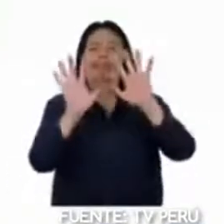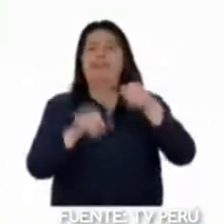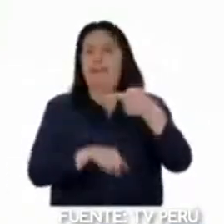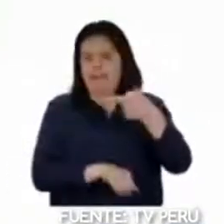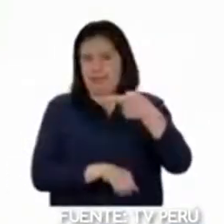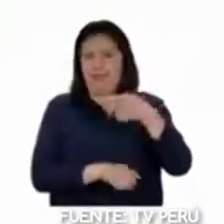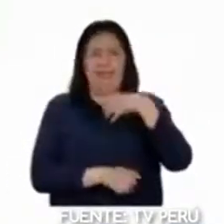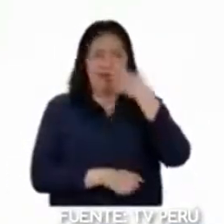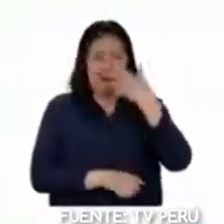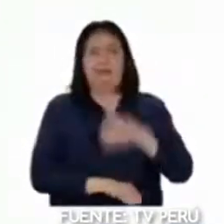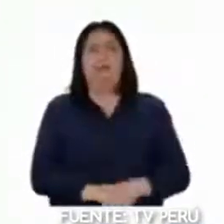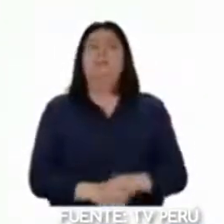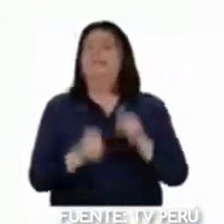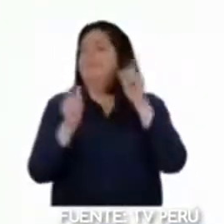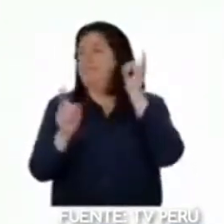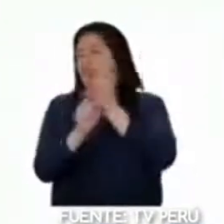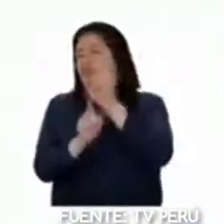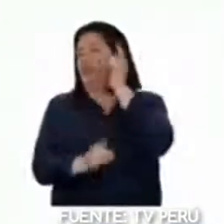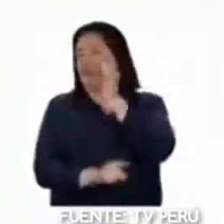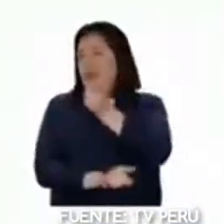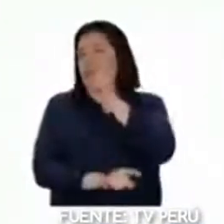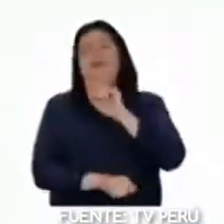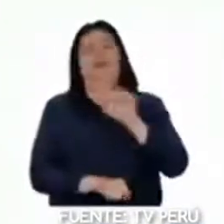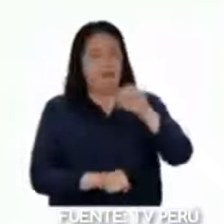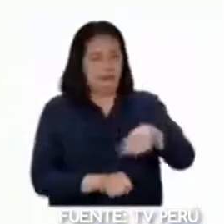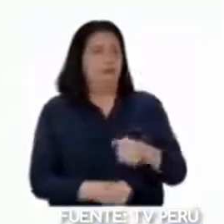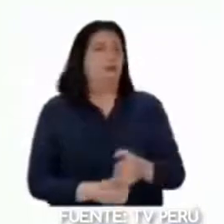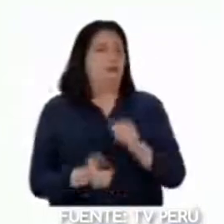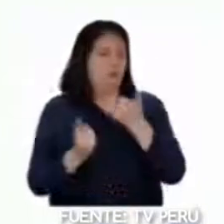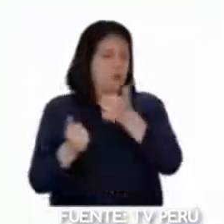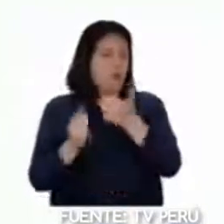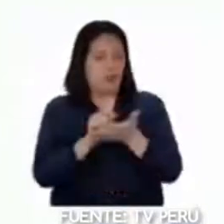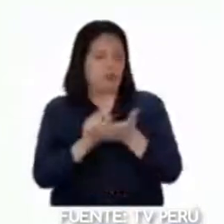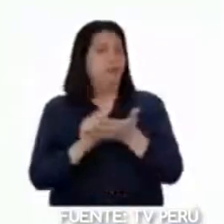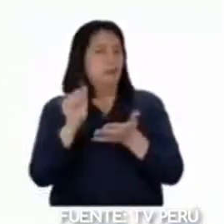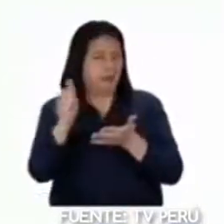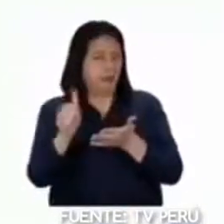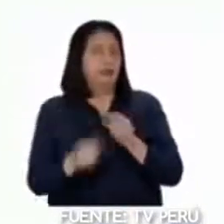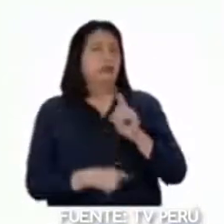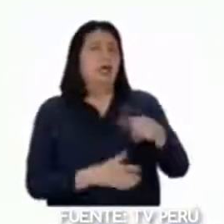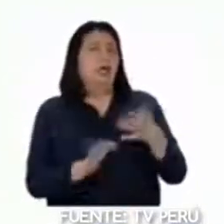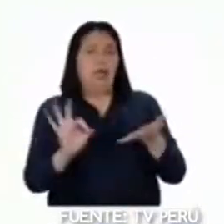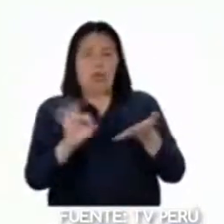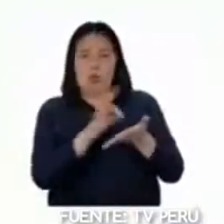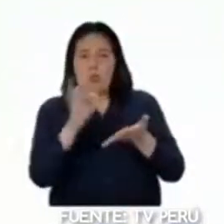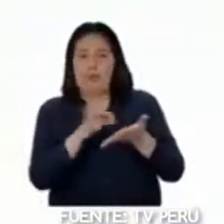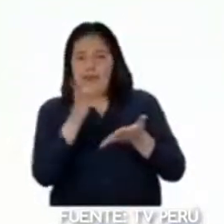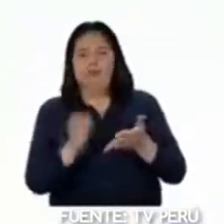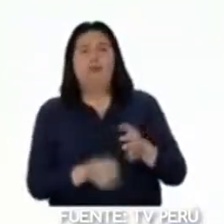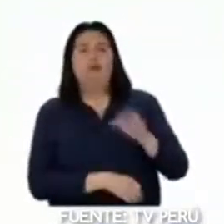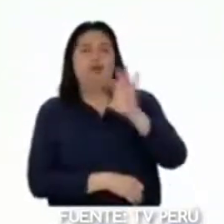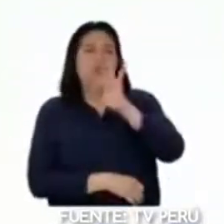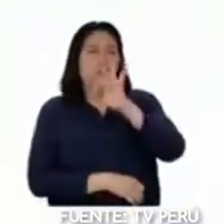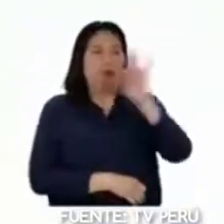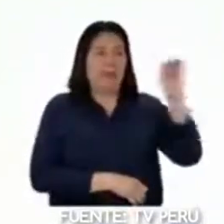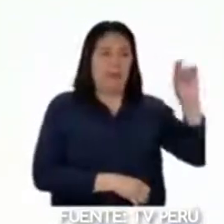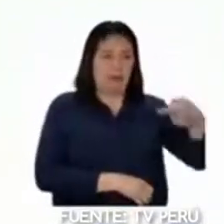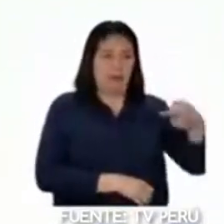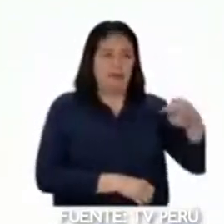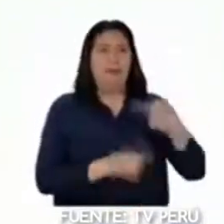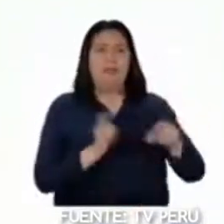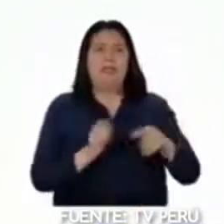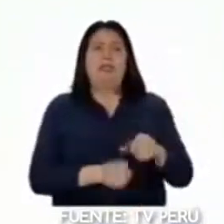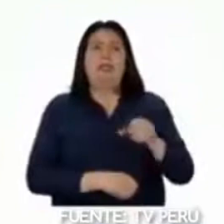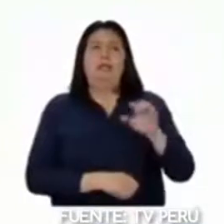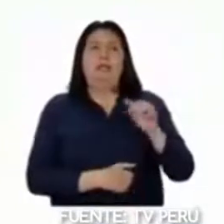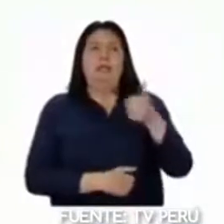10.000 manzanas. ¡Exacto, Mario! Muy buenos apuntes. Entonces contemos a partir de 900.000, pero